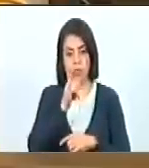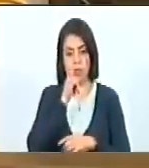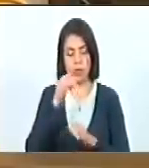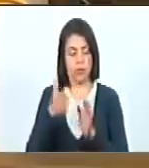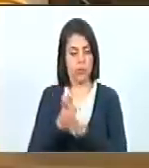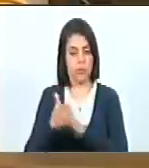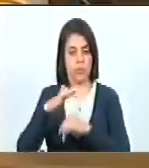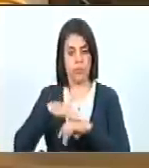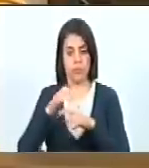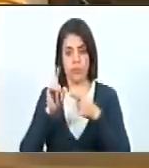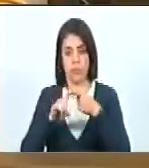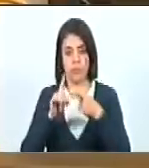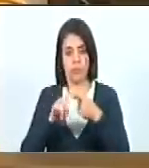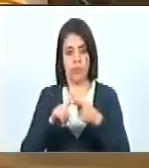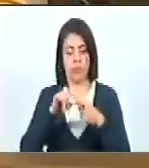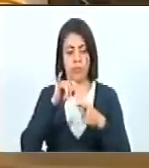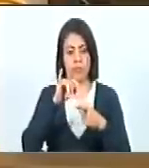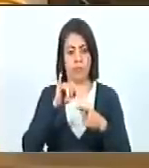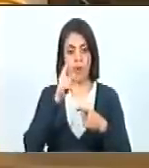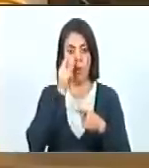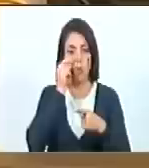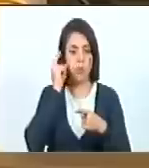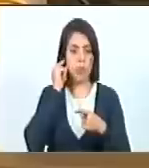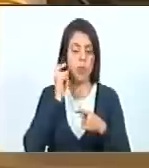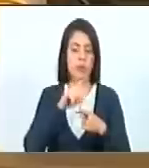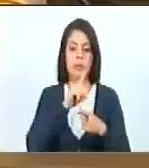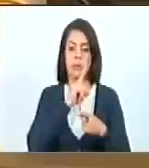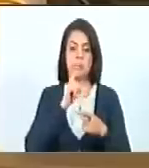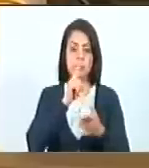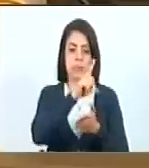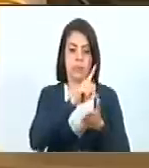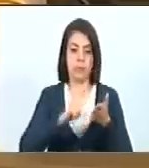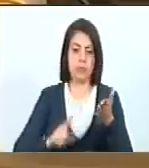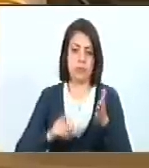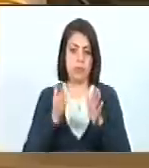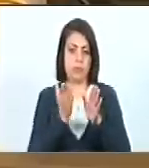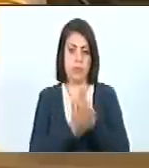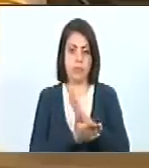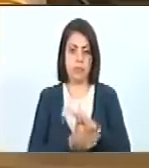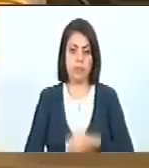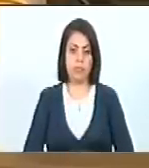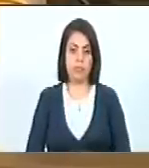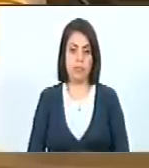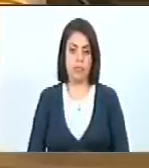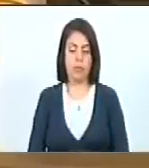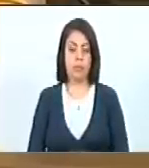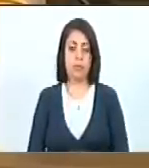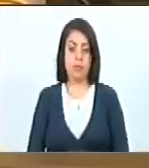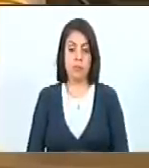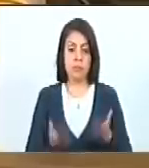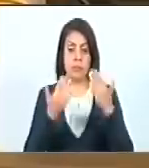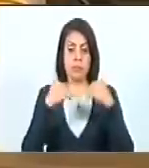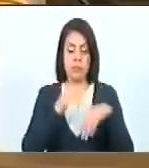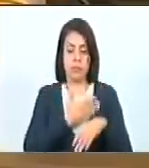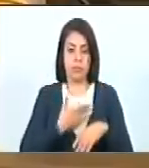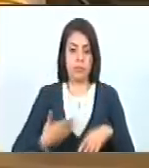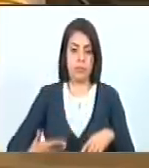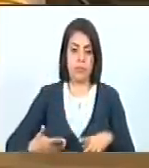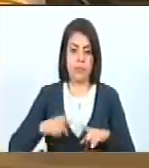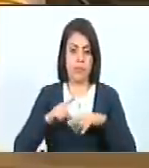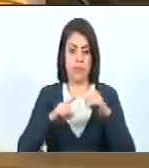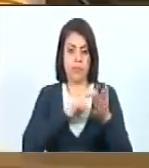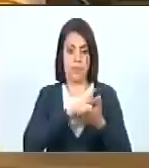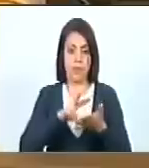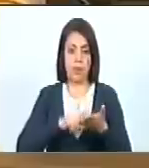información a las diputadas y los diputados indicados en lista anexa. A continuación, el presidente ordenó